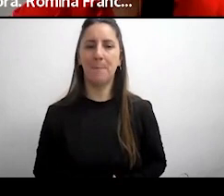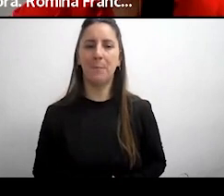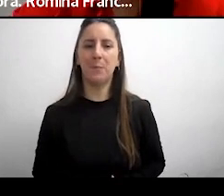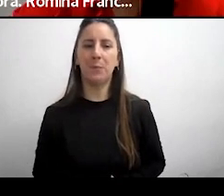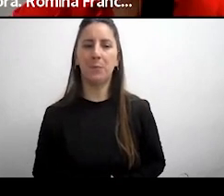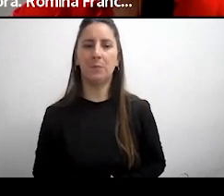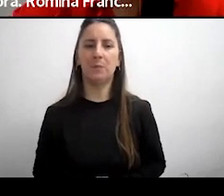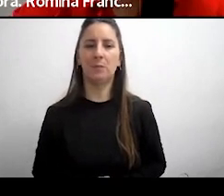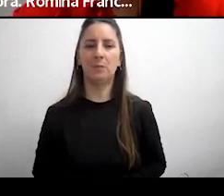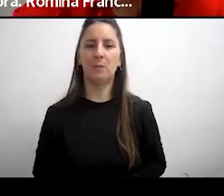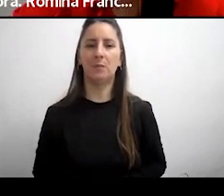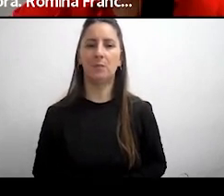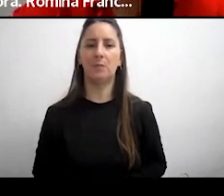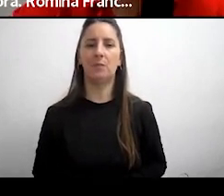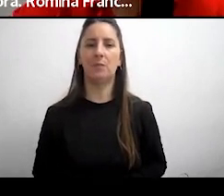referente a